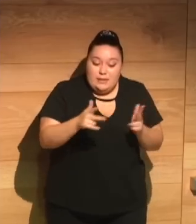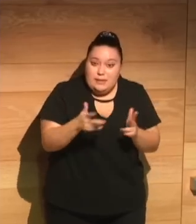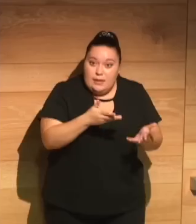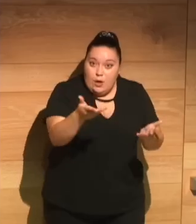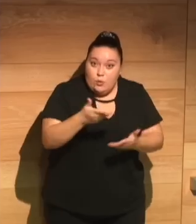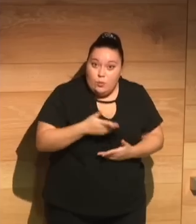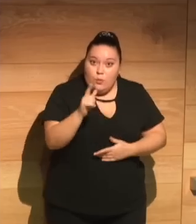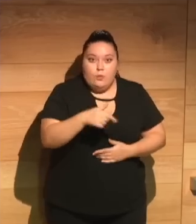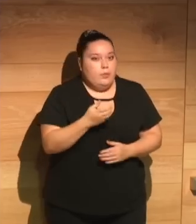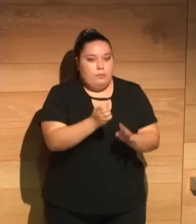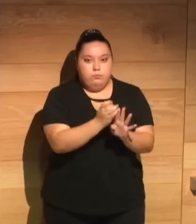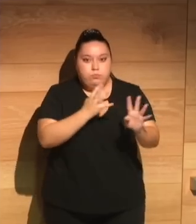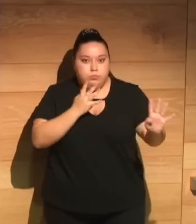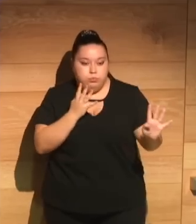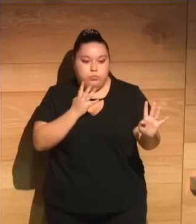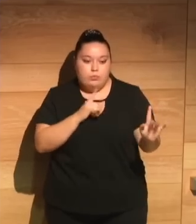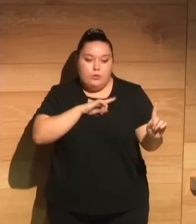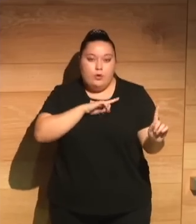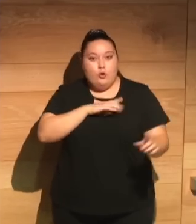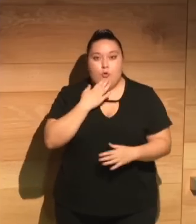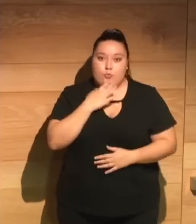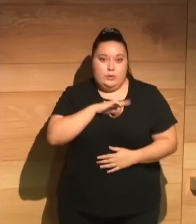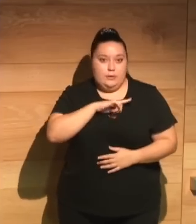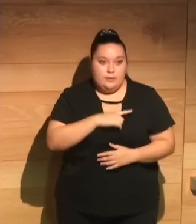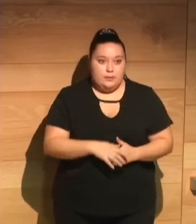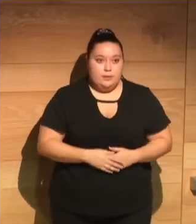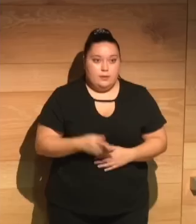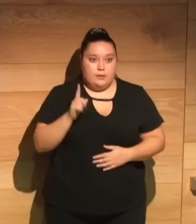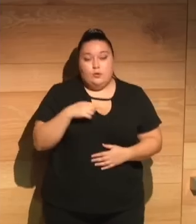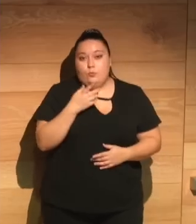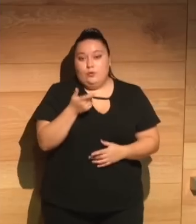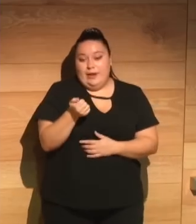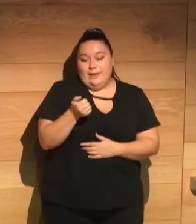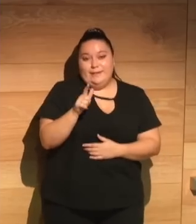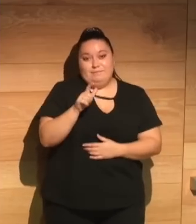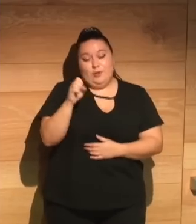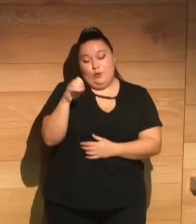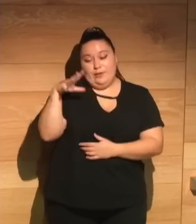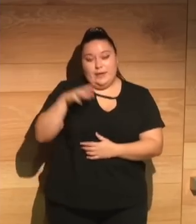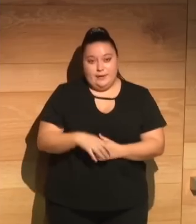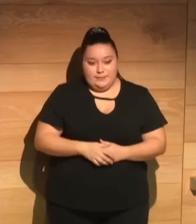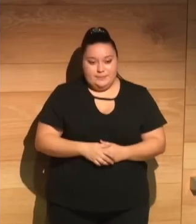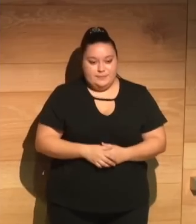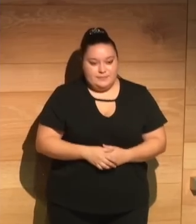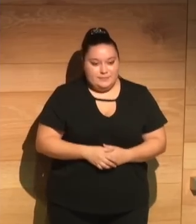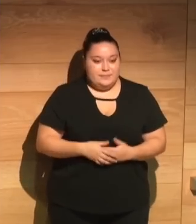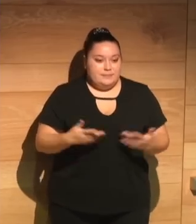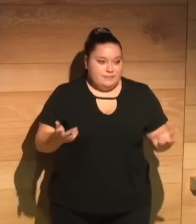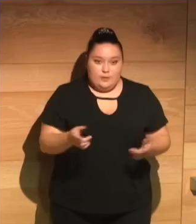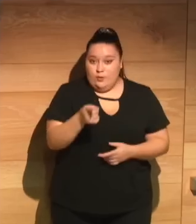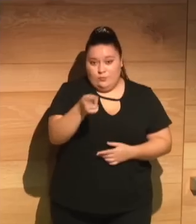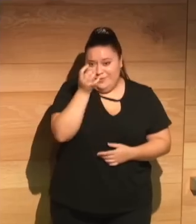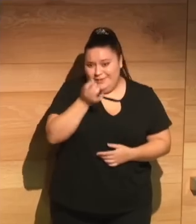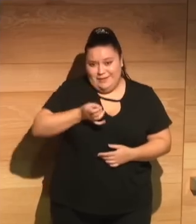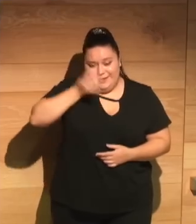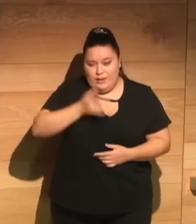y todo, con linternas. Eso era una maravilla, con linternas y en un lecho de palomitas. Eso no lo habéis vivido vosotros, ni, no tenéis ni idea. No tenéis ni idea, los